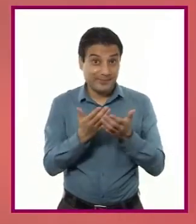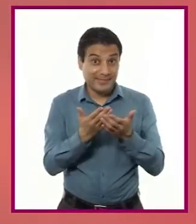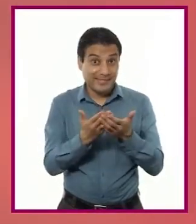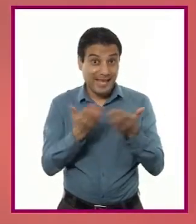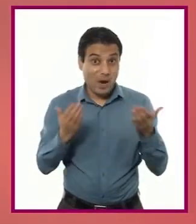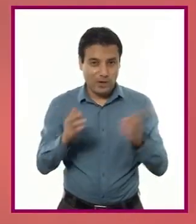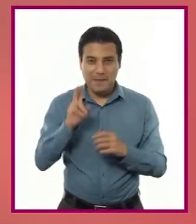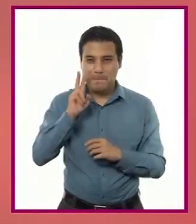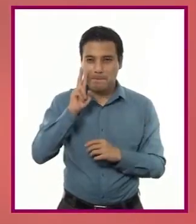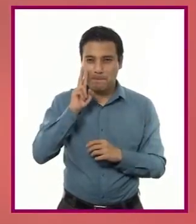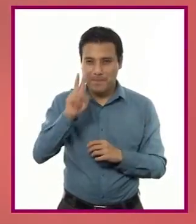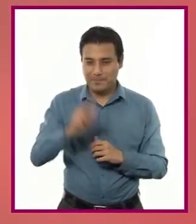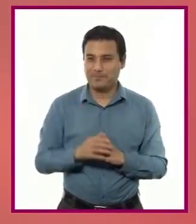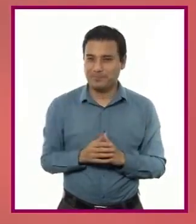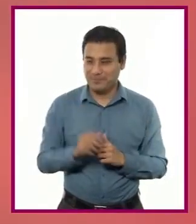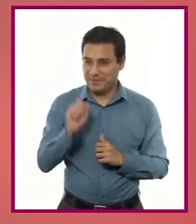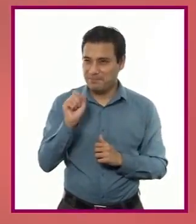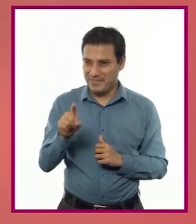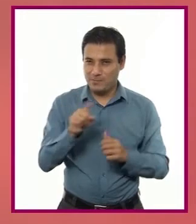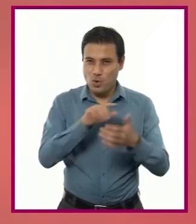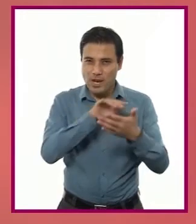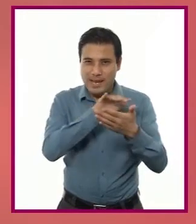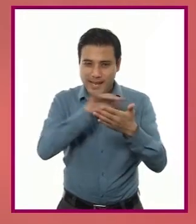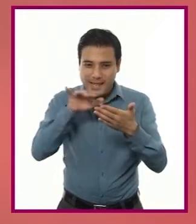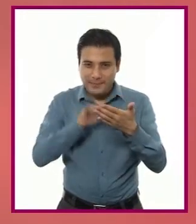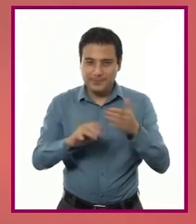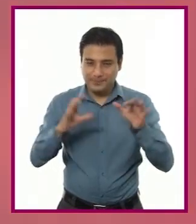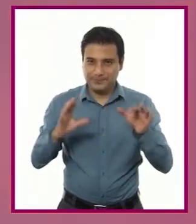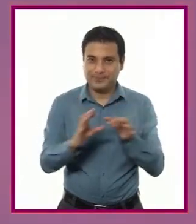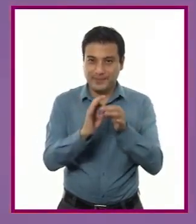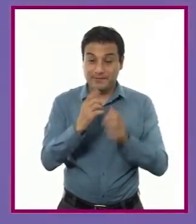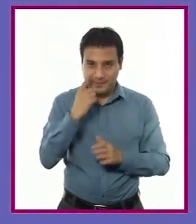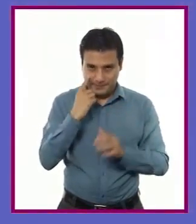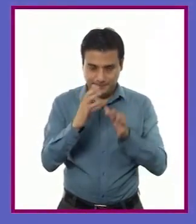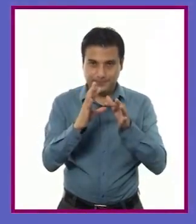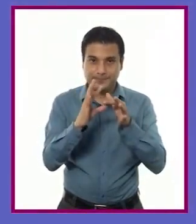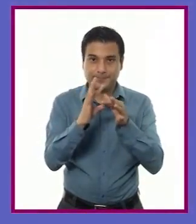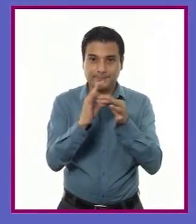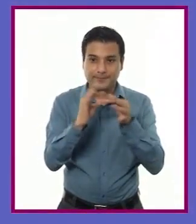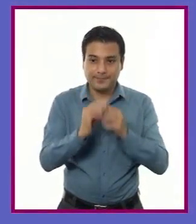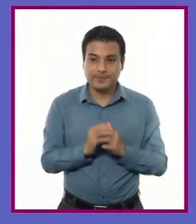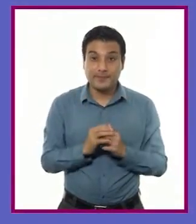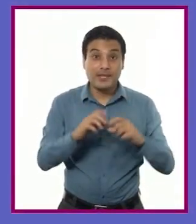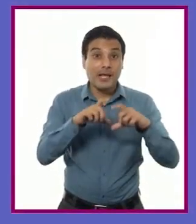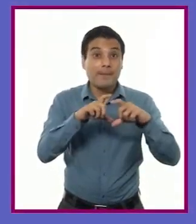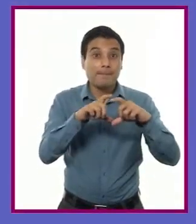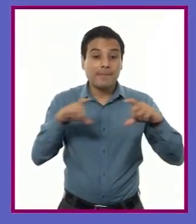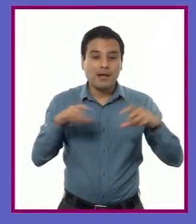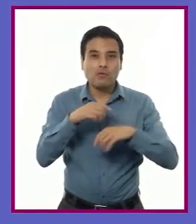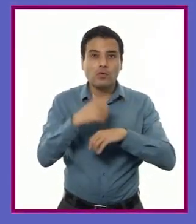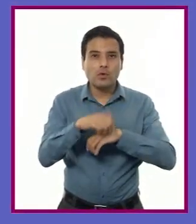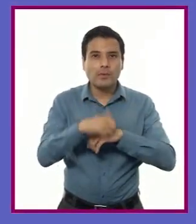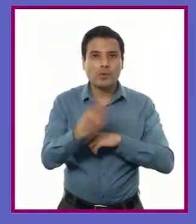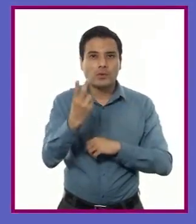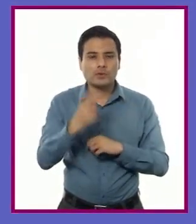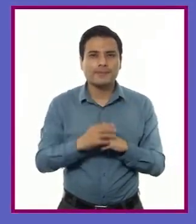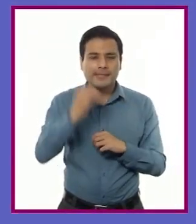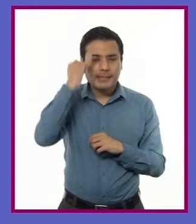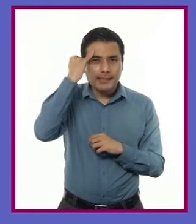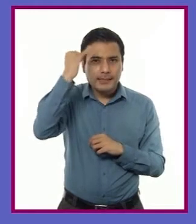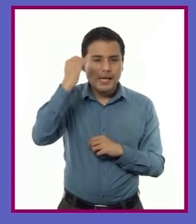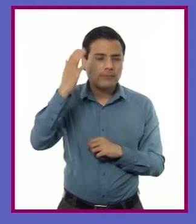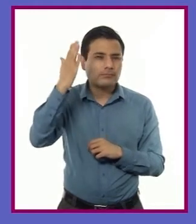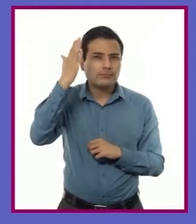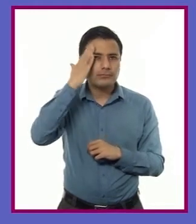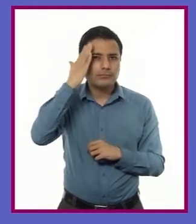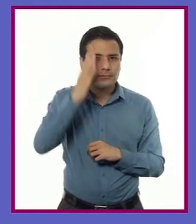reactivo referente a la lectura. El planteamiento dice, en el párrafo 2, ¿cuál es la idea central?